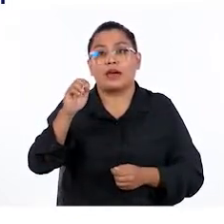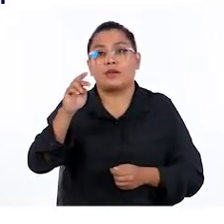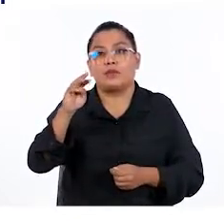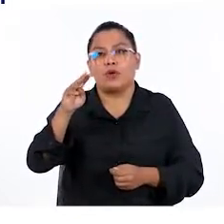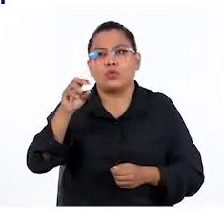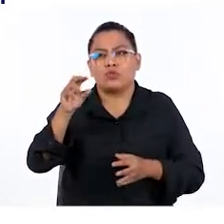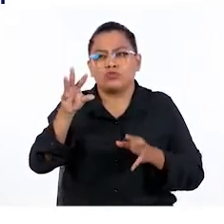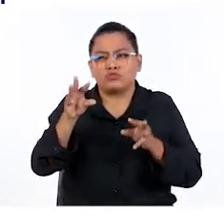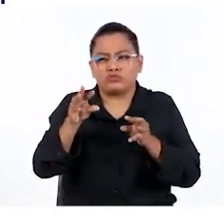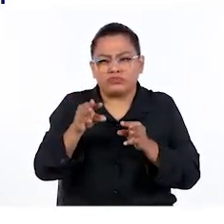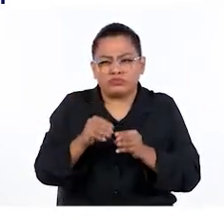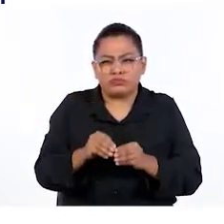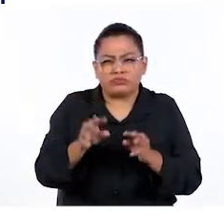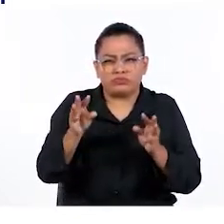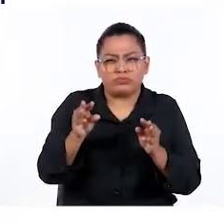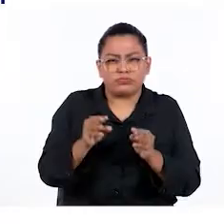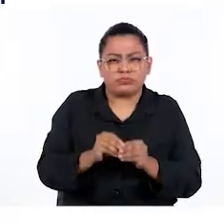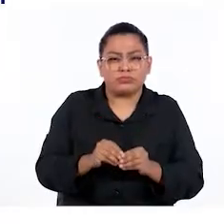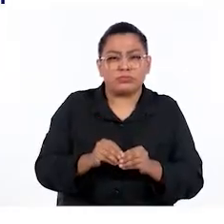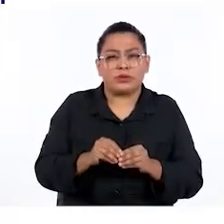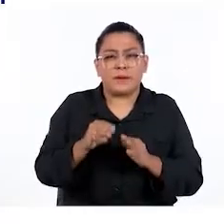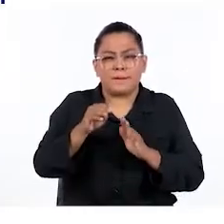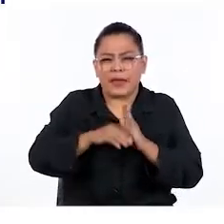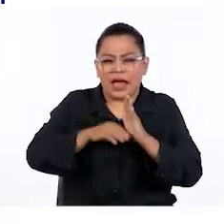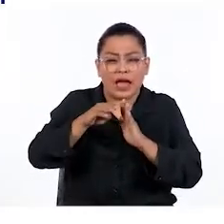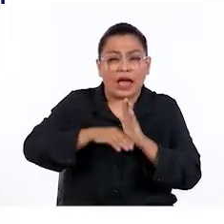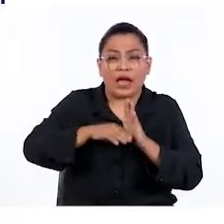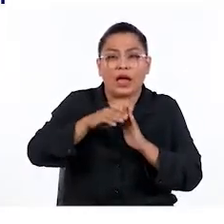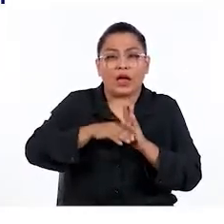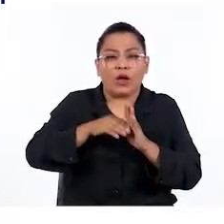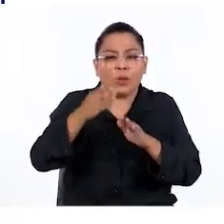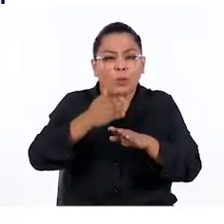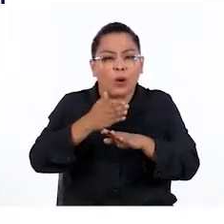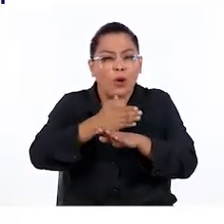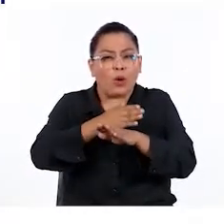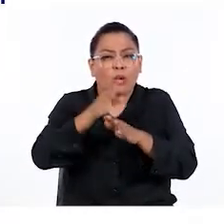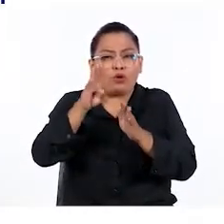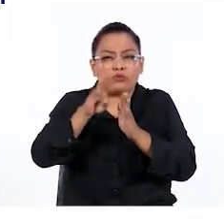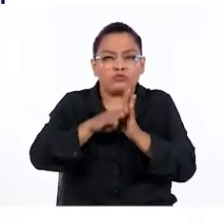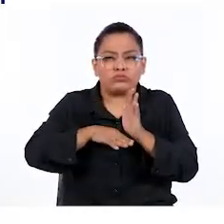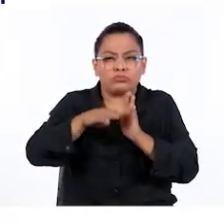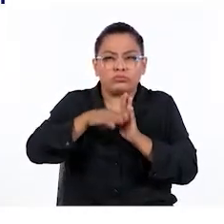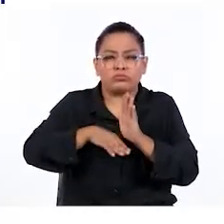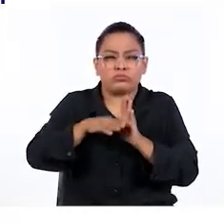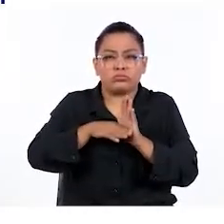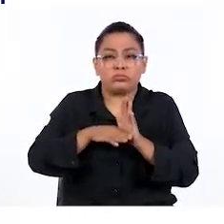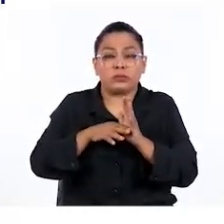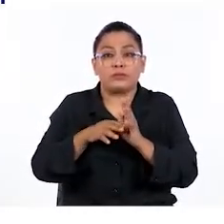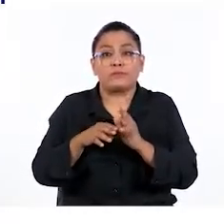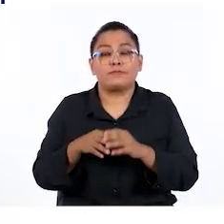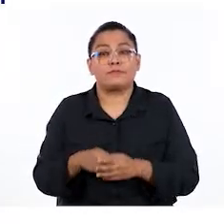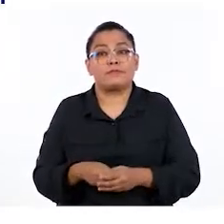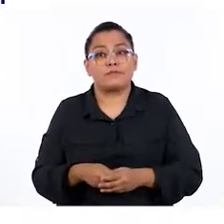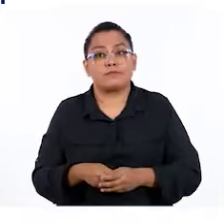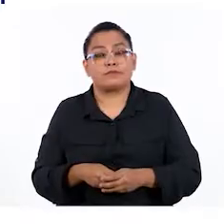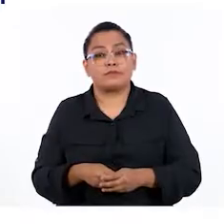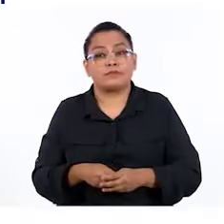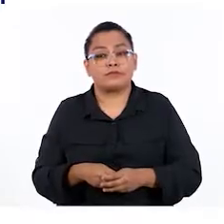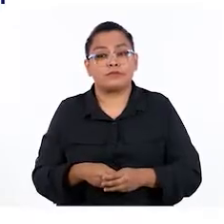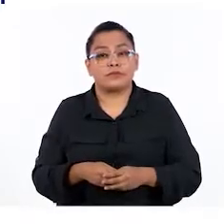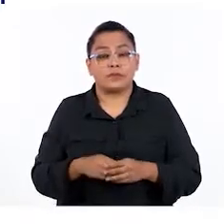que debemos de ir oxidando poco a poco para poder extraer la energía de esos electrones y convertirla en